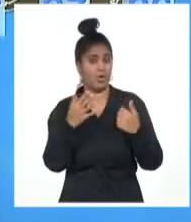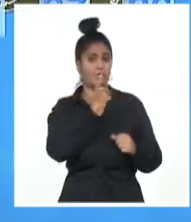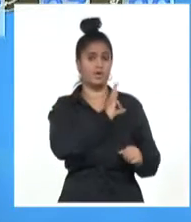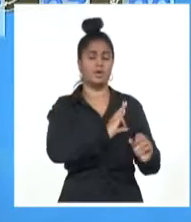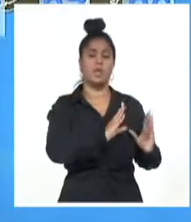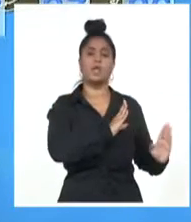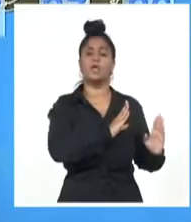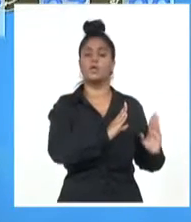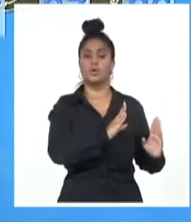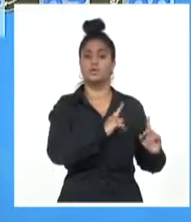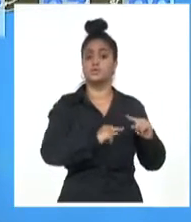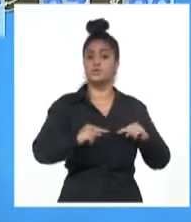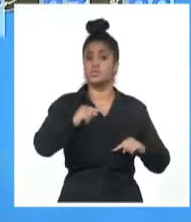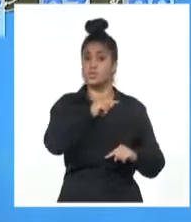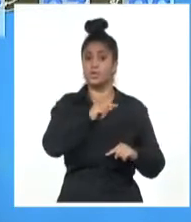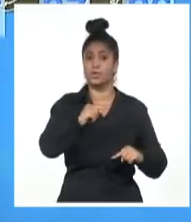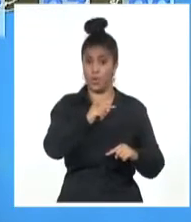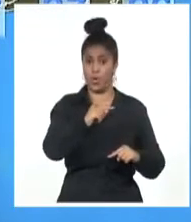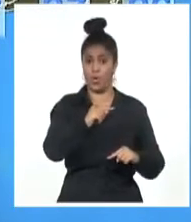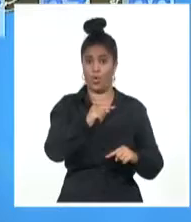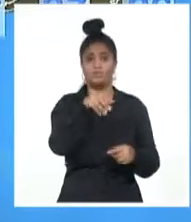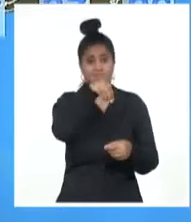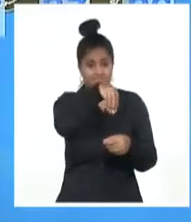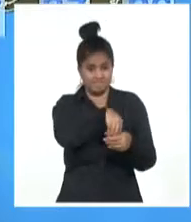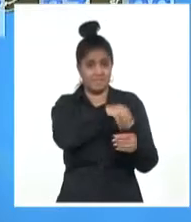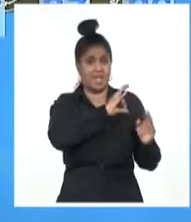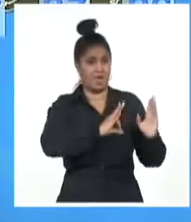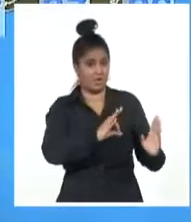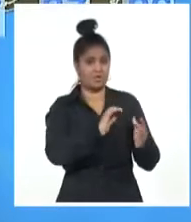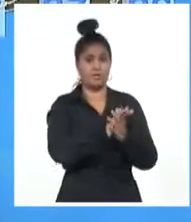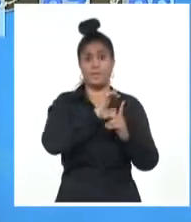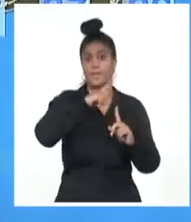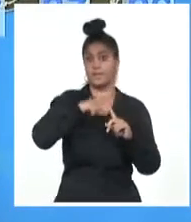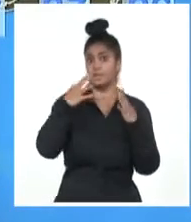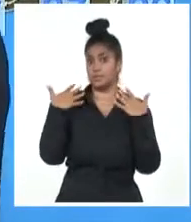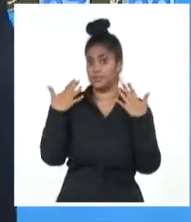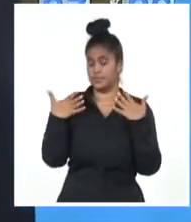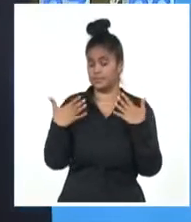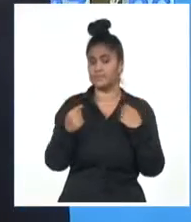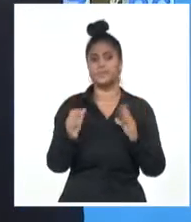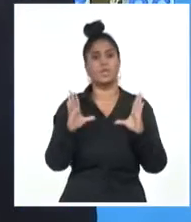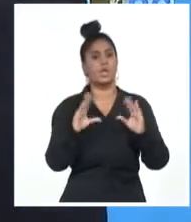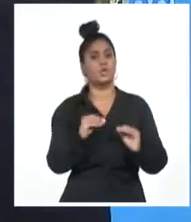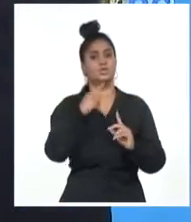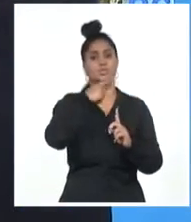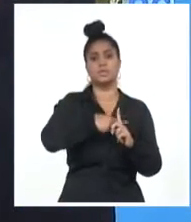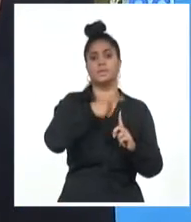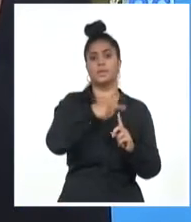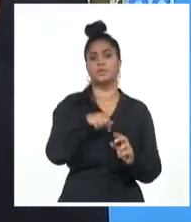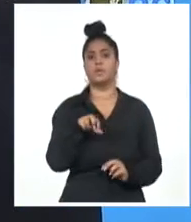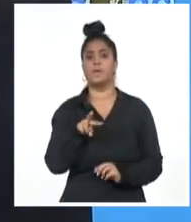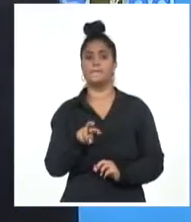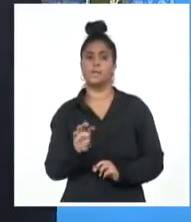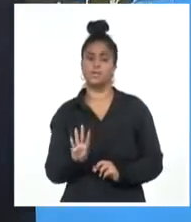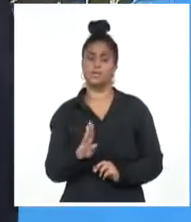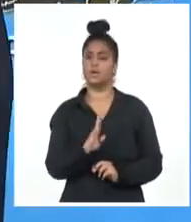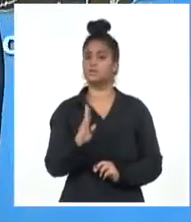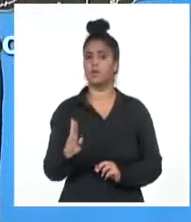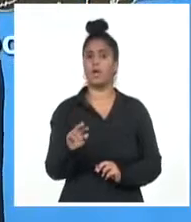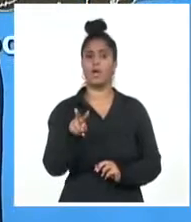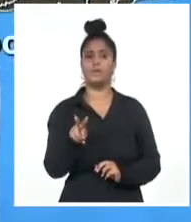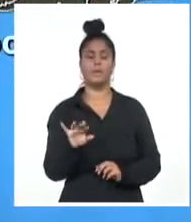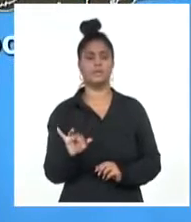del interior, sobre todo de la porción suroriental y en la provincia de Matanzas. En la noche las temperaturas con valores entre 24 y 27